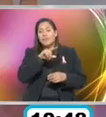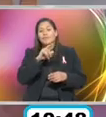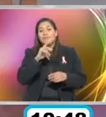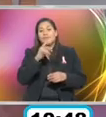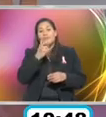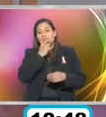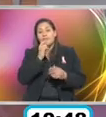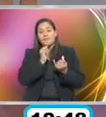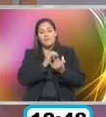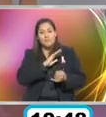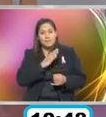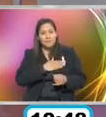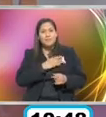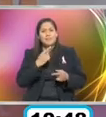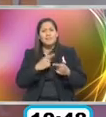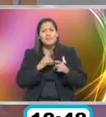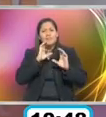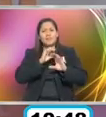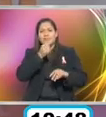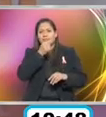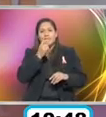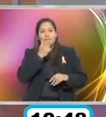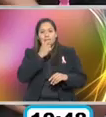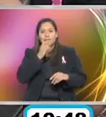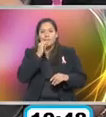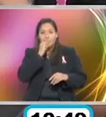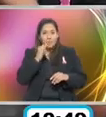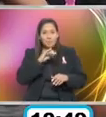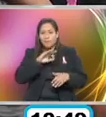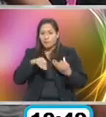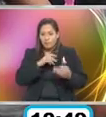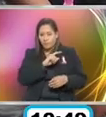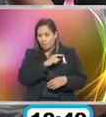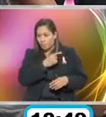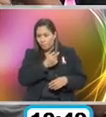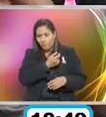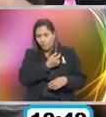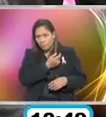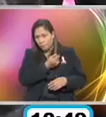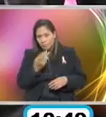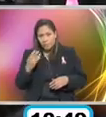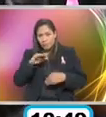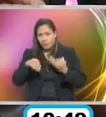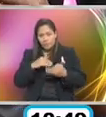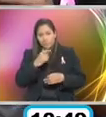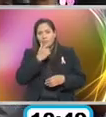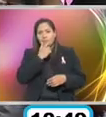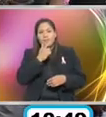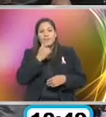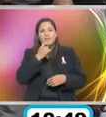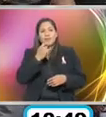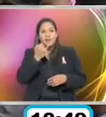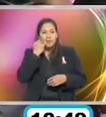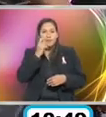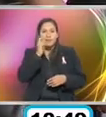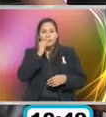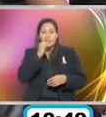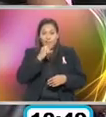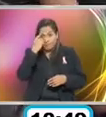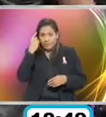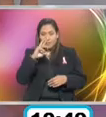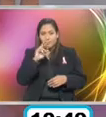español. ¿Y quién canta en italiano? Todos. Todos. ¡Wow! Sí. Además, ¿es fácil? No.